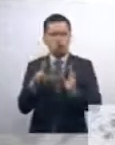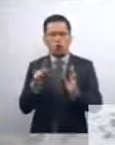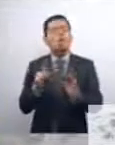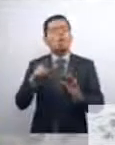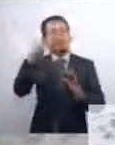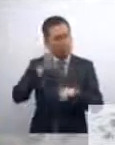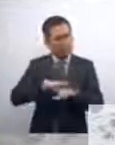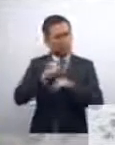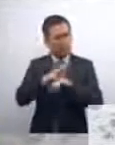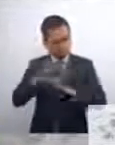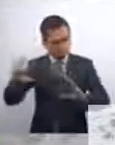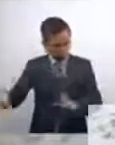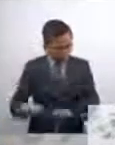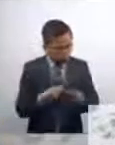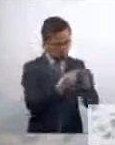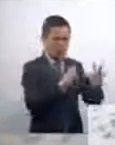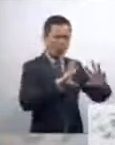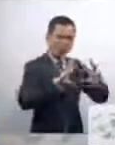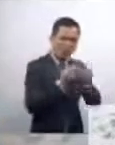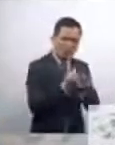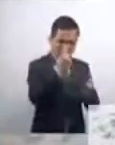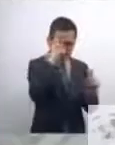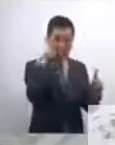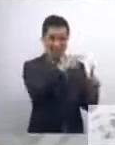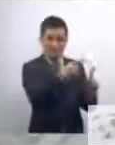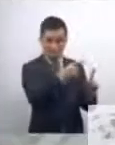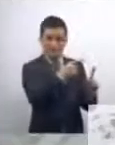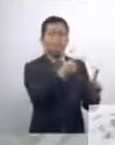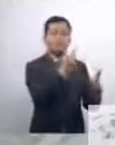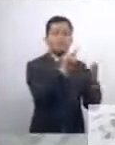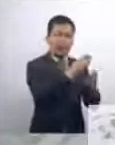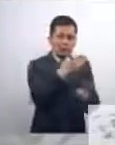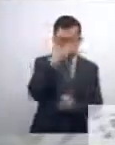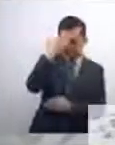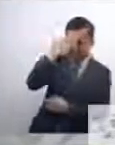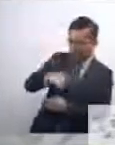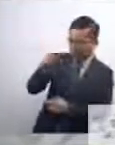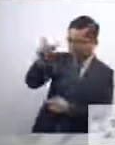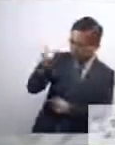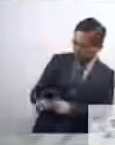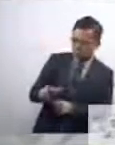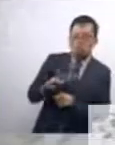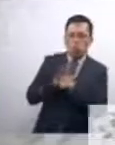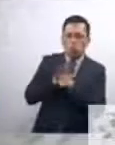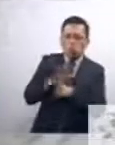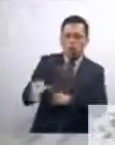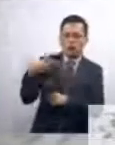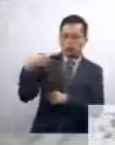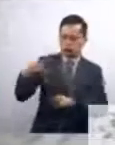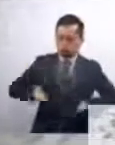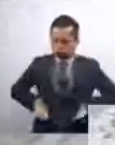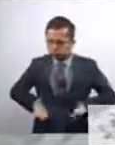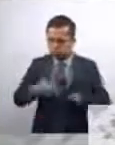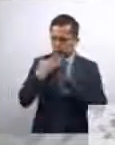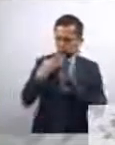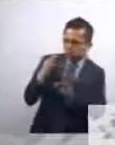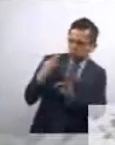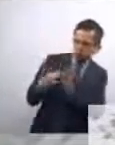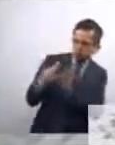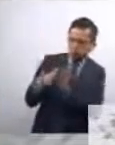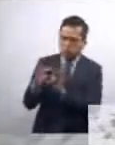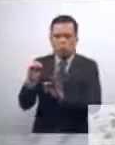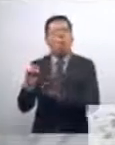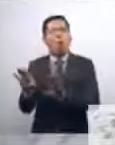al otorgante, o una mayor que elimine el buen comportamiento del contratante. Ante ello, la